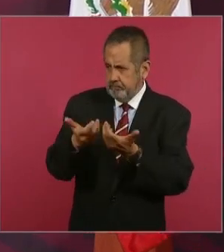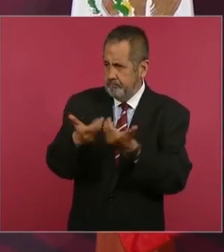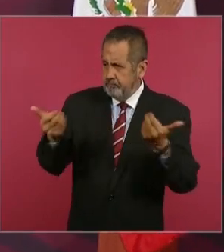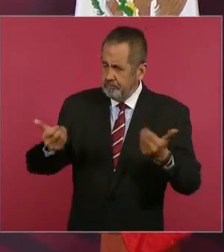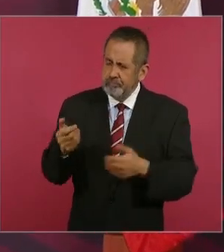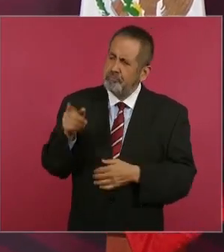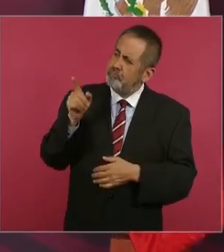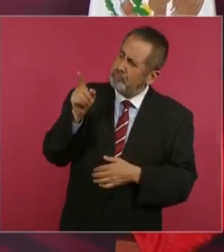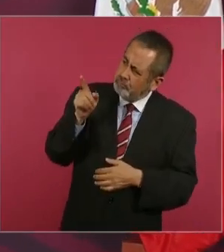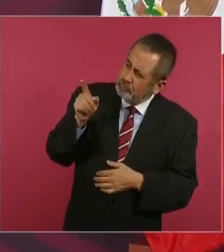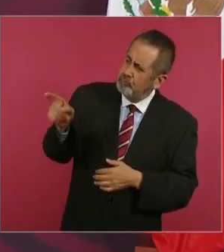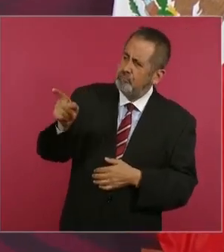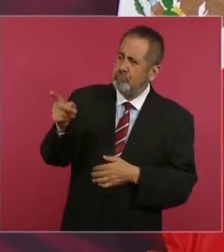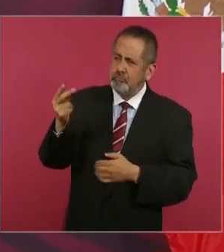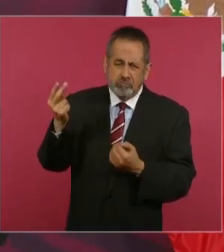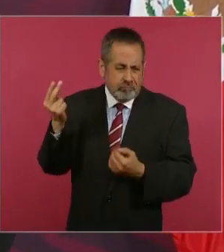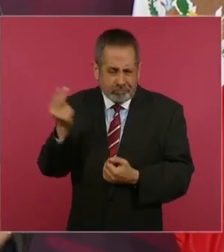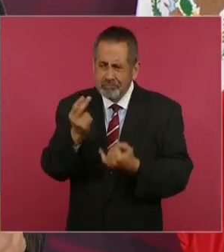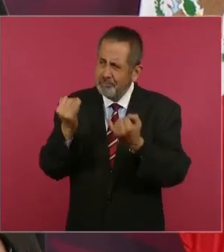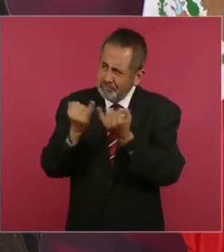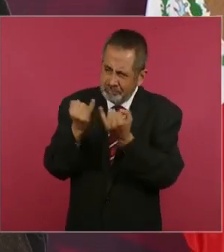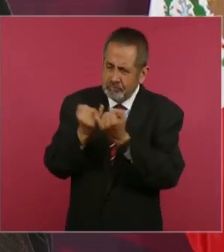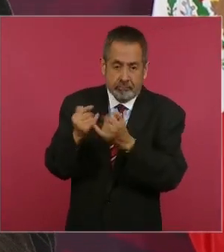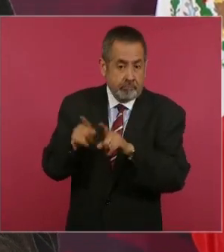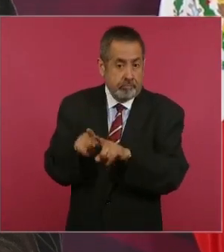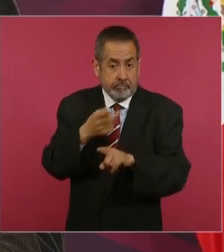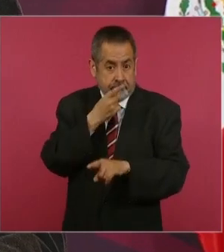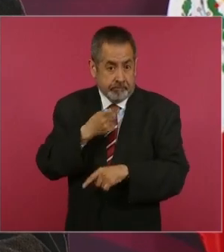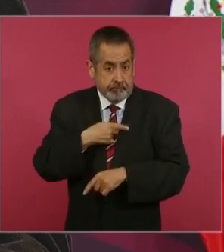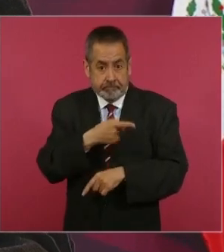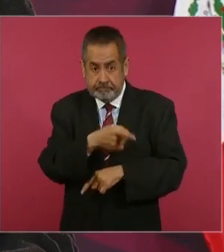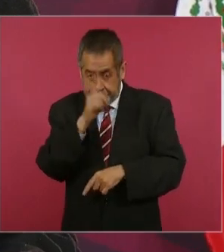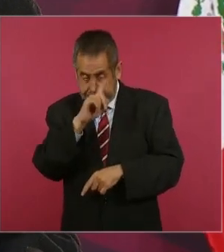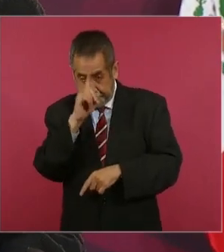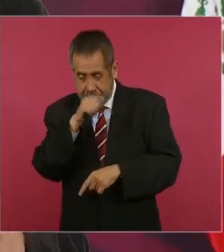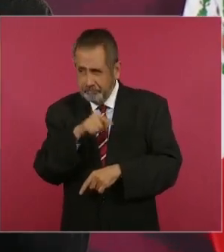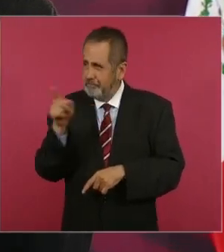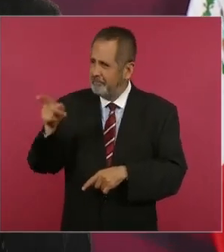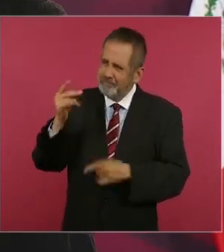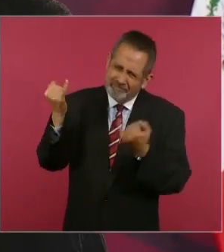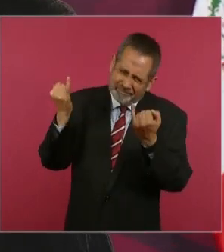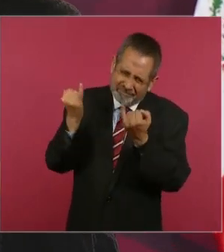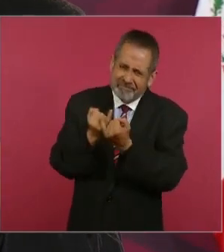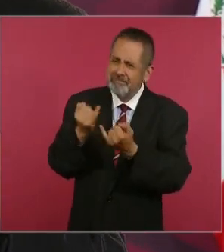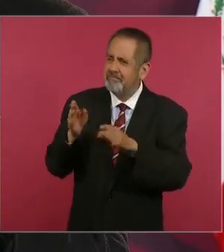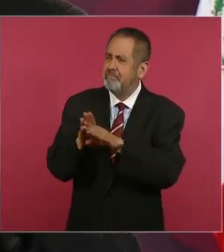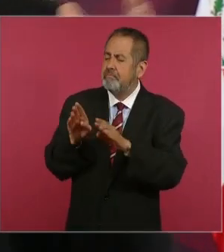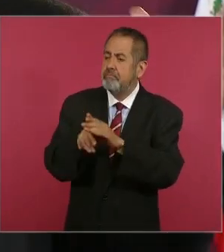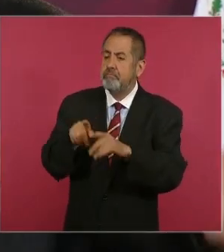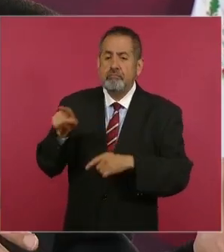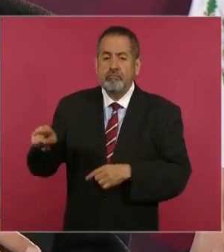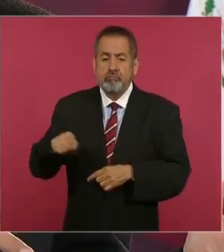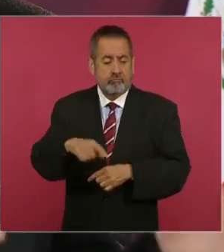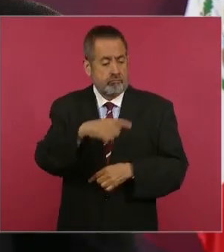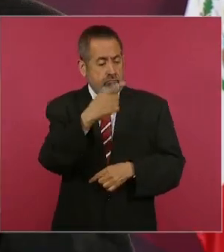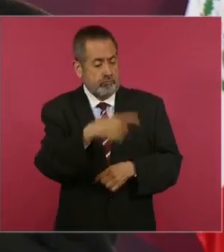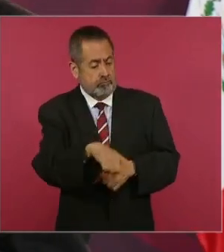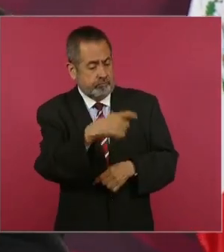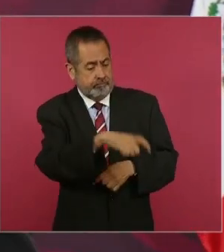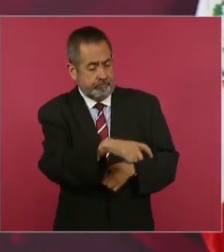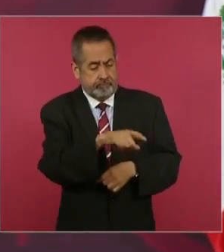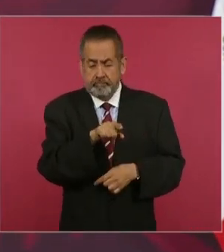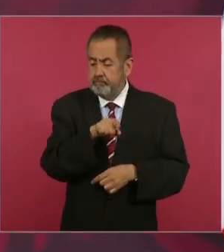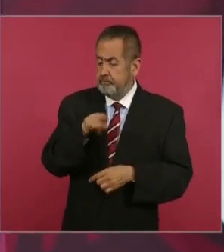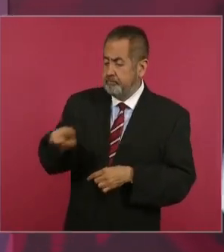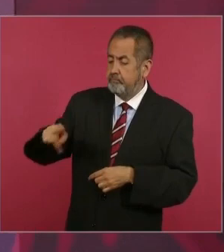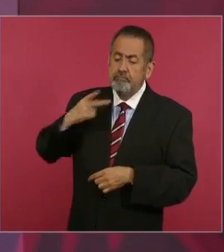así lo que se necesita ahora me dijo me recomendó es separar el poder económico